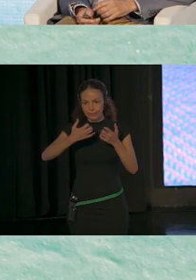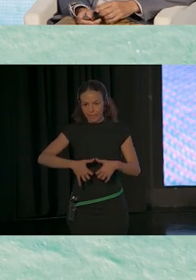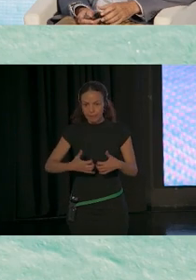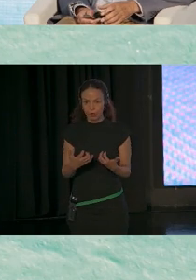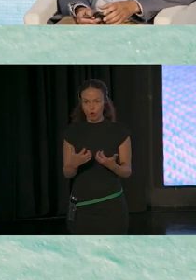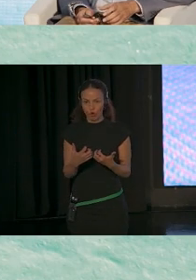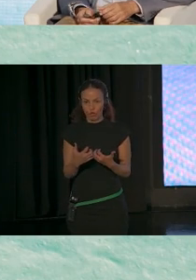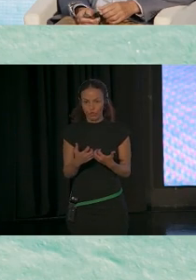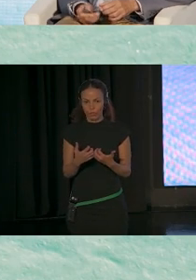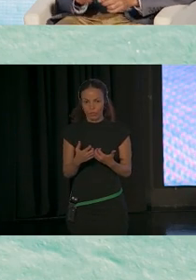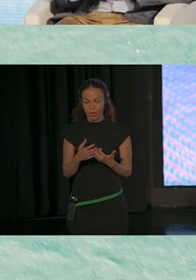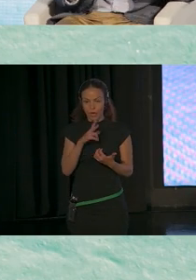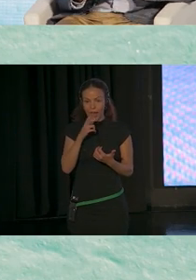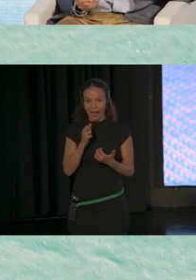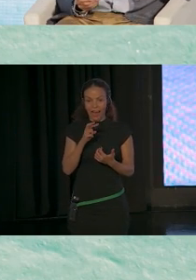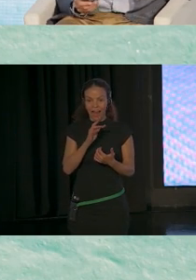soft. El hard es